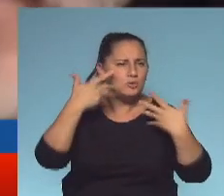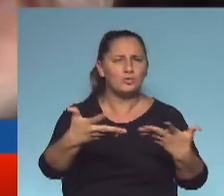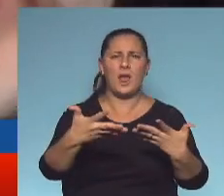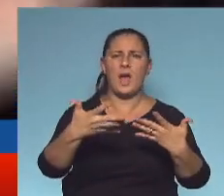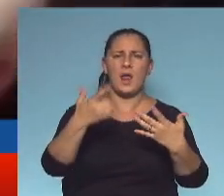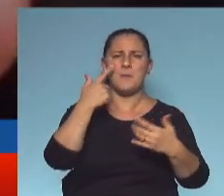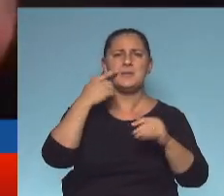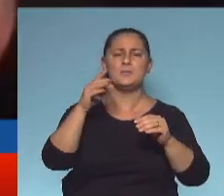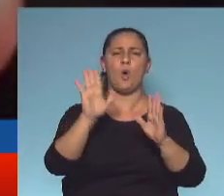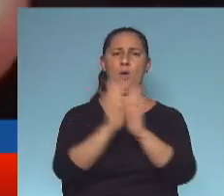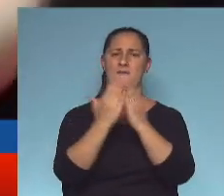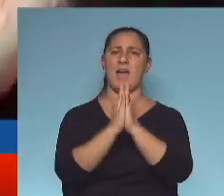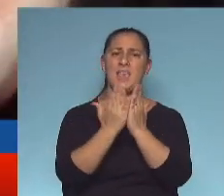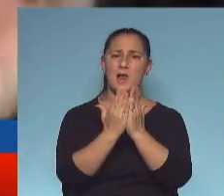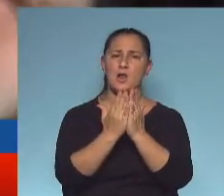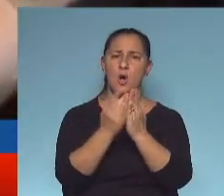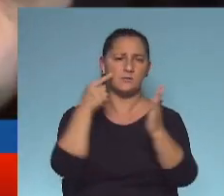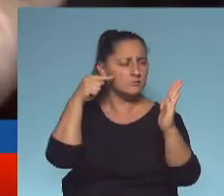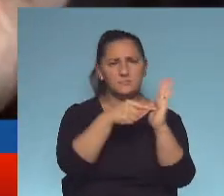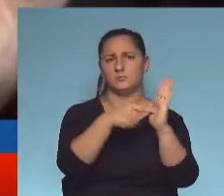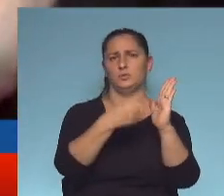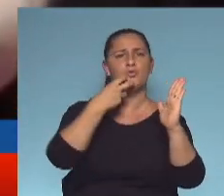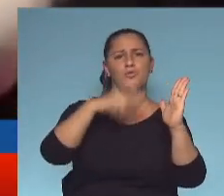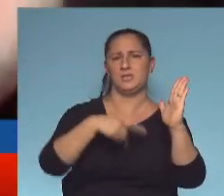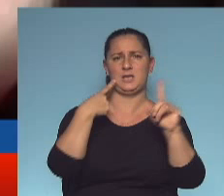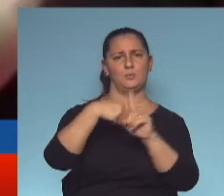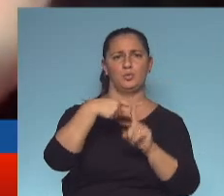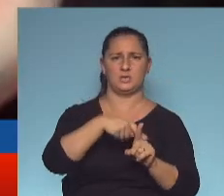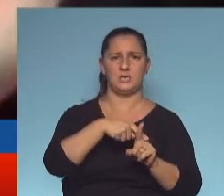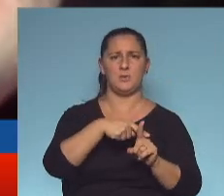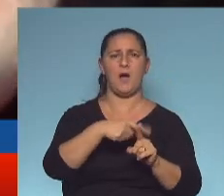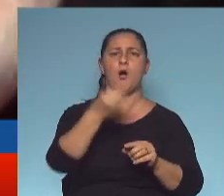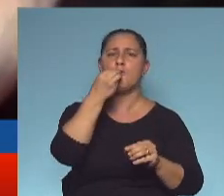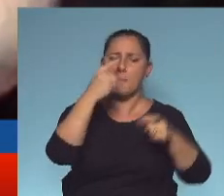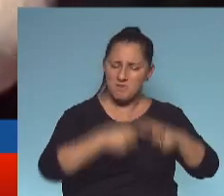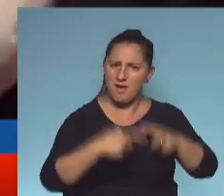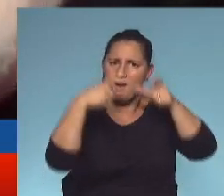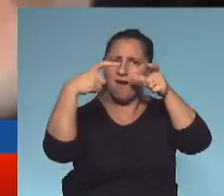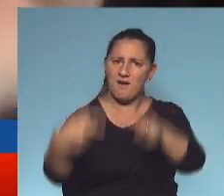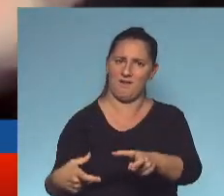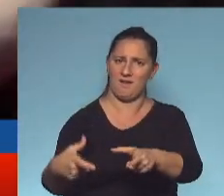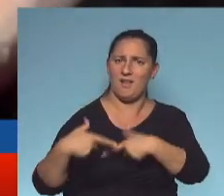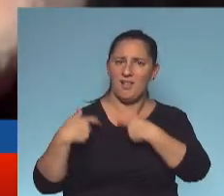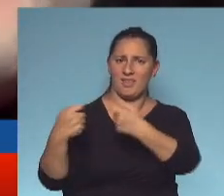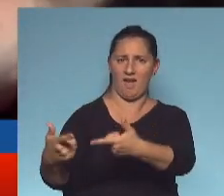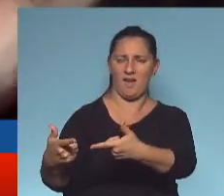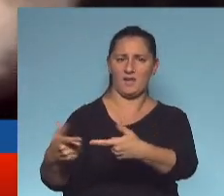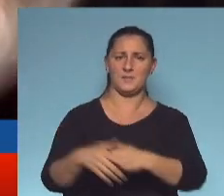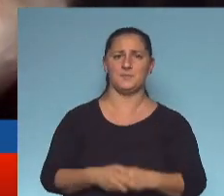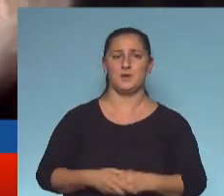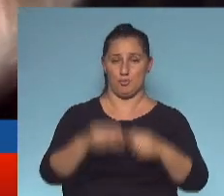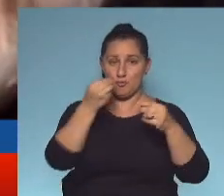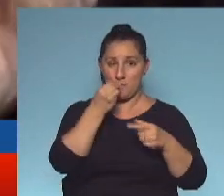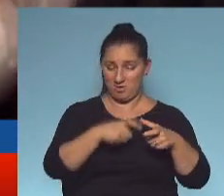el Evangelio, que no es otra cosa que buenas noticias. Llevar un plato de comida y, aparte de ese plato